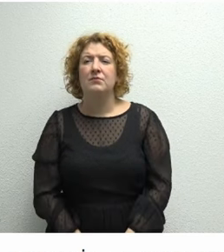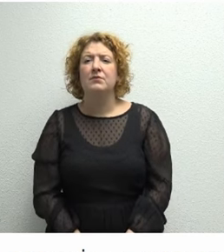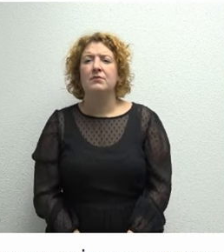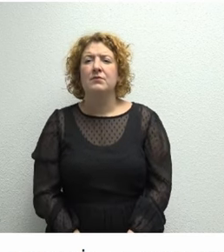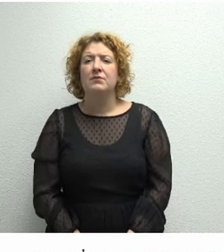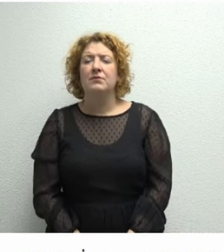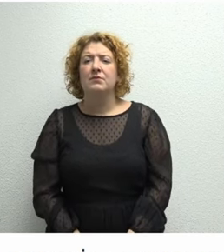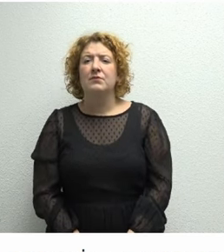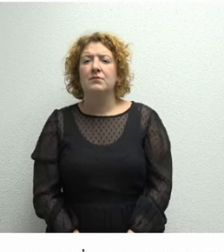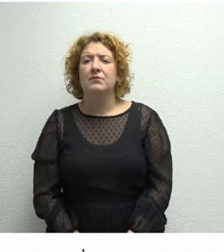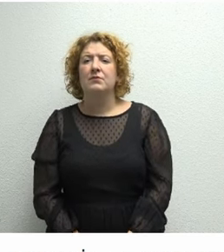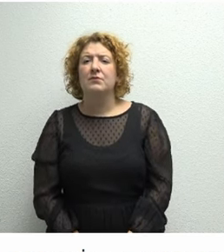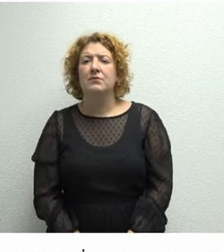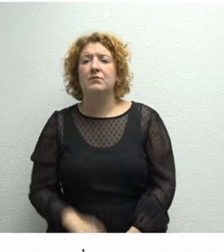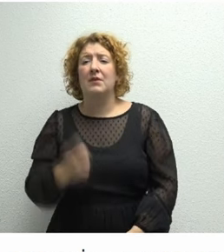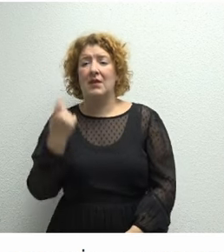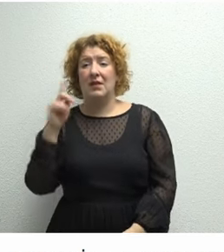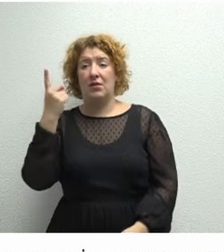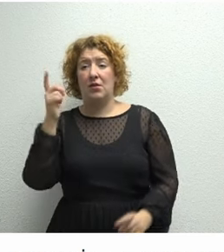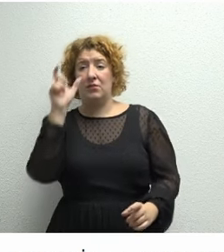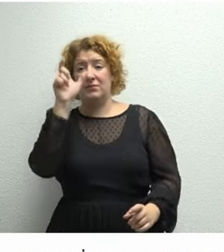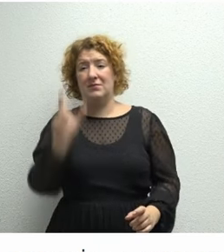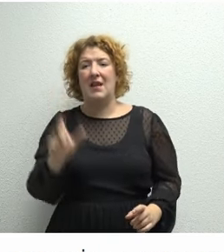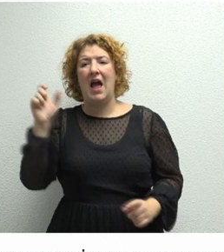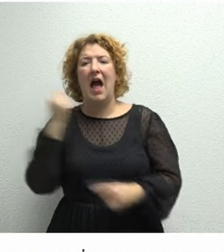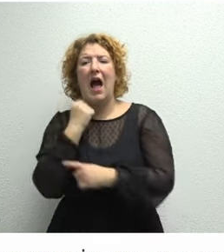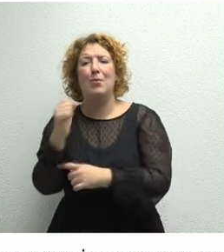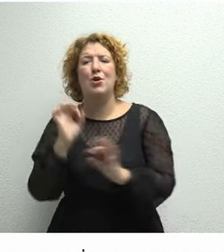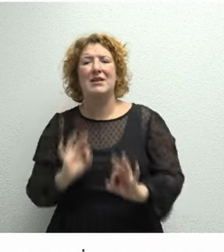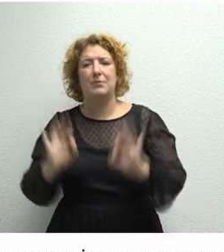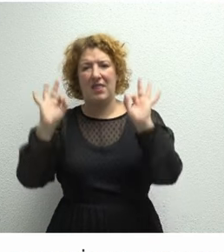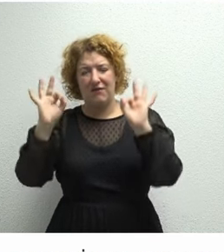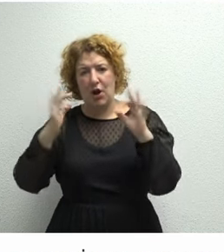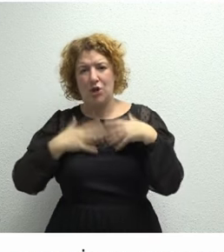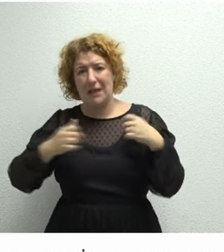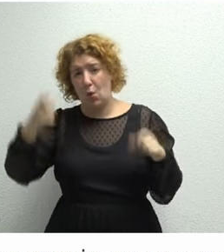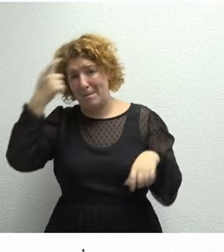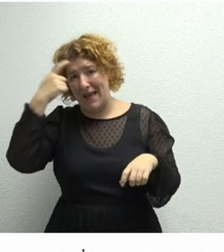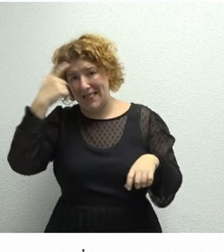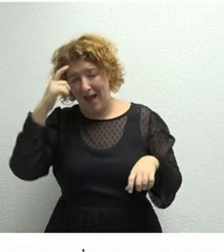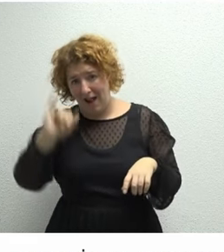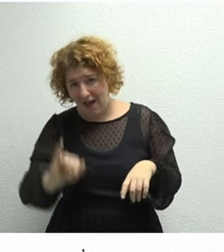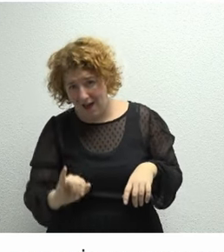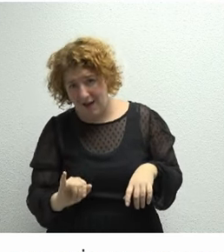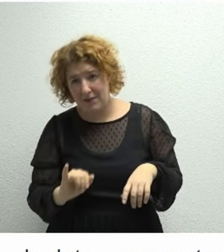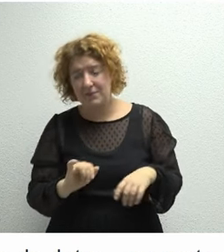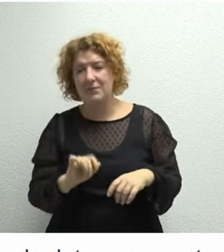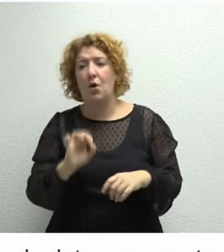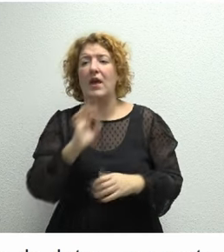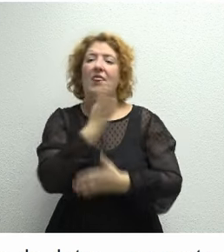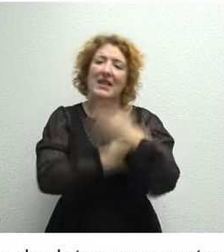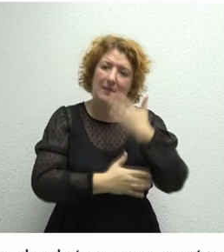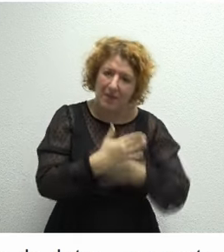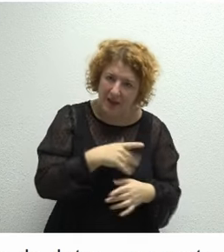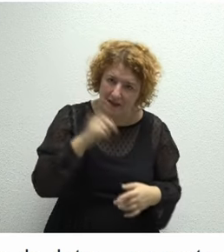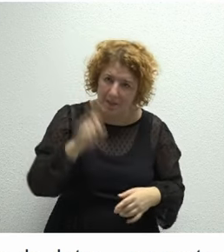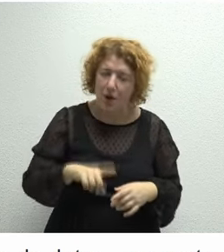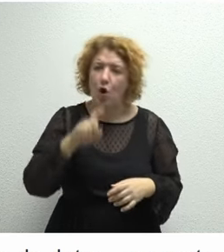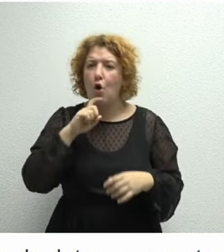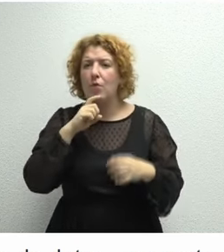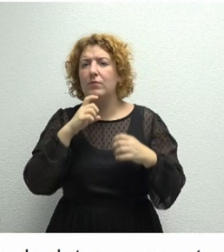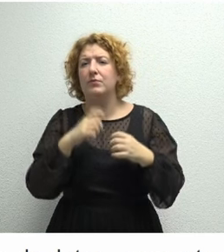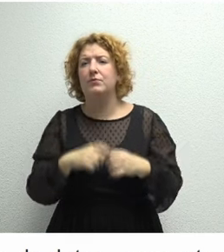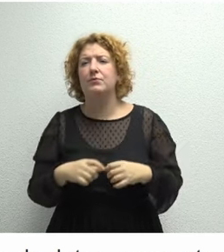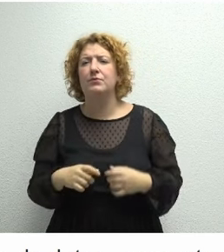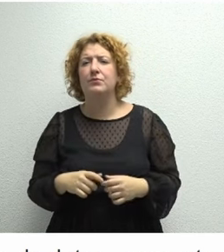las dos primeras diapos responden a los apoyos específicos que tenemos de Salud Mental y y de y de discapacidad y siempre se van a dividir pues la